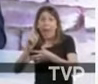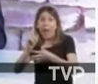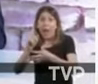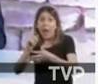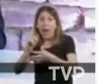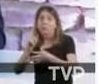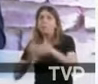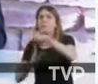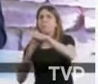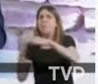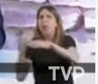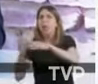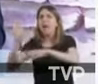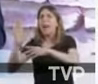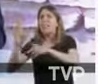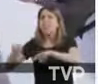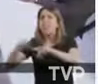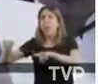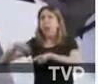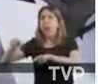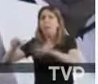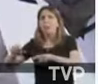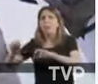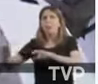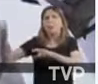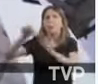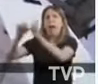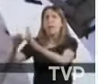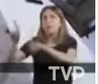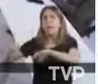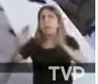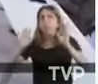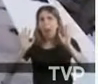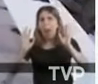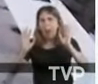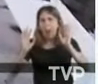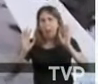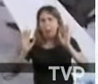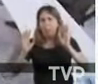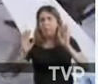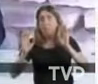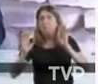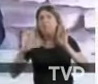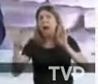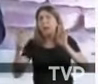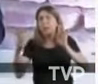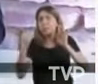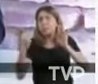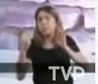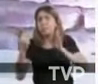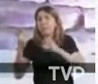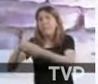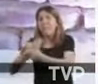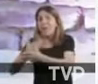la composición accionaria, son siempre los mismos. Son siempre los mismos. En particular Estados Unidos. Y